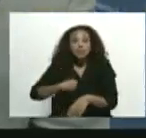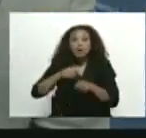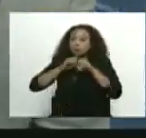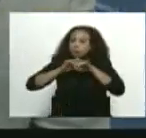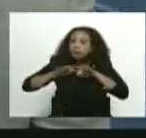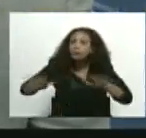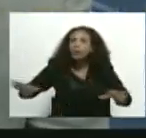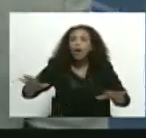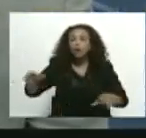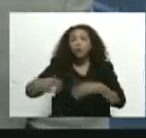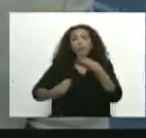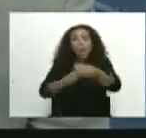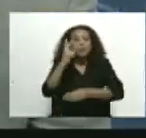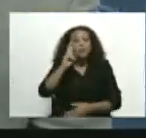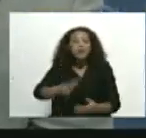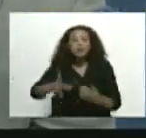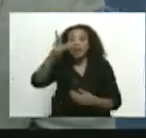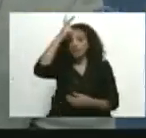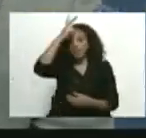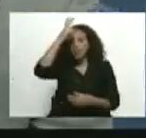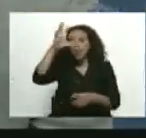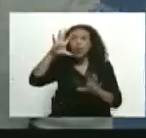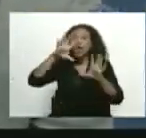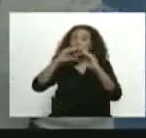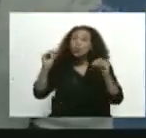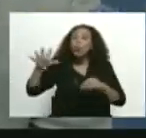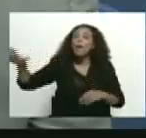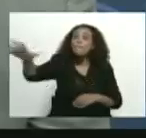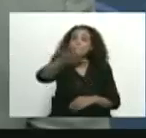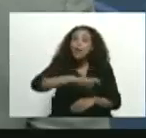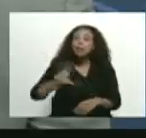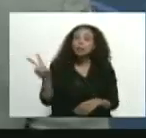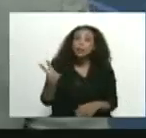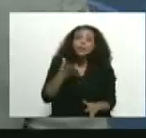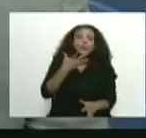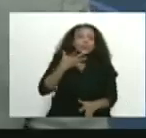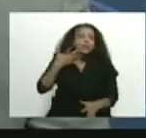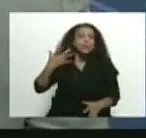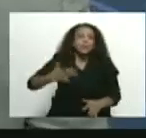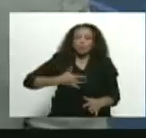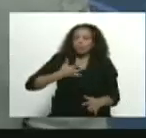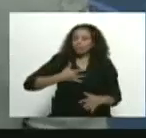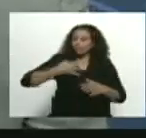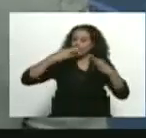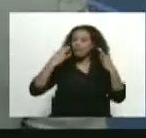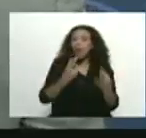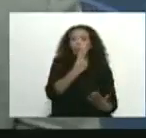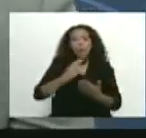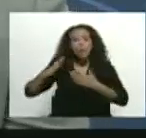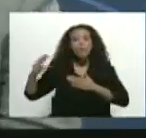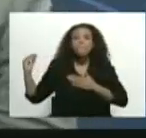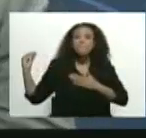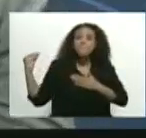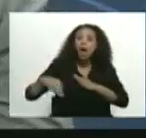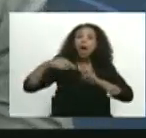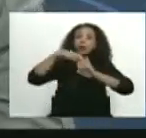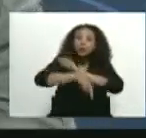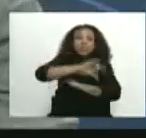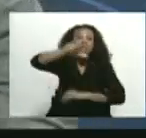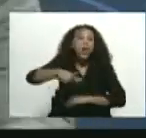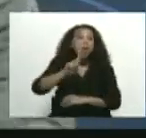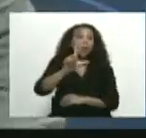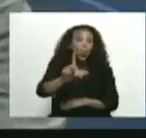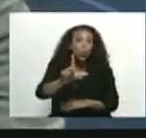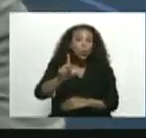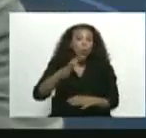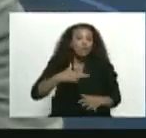desplegarse, y es lo que estamos viendo en Falcón y en toda la patria entera, y nos sentimos orgullosos y comprometidos. Y si Julio, que